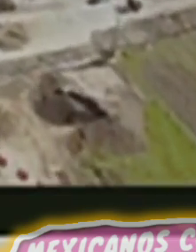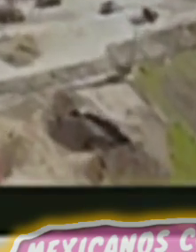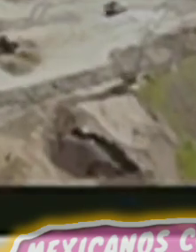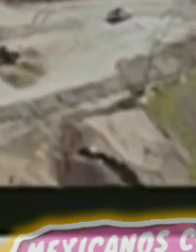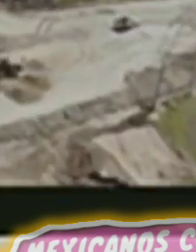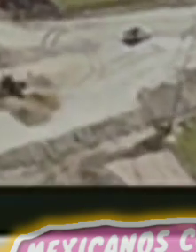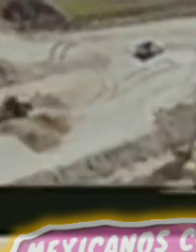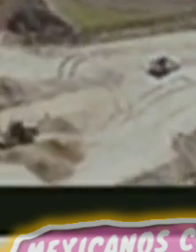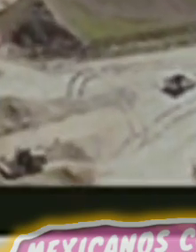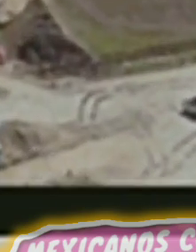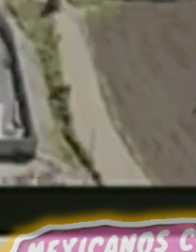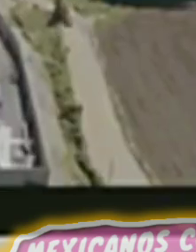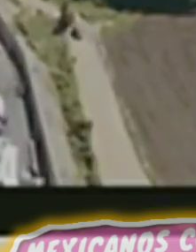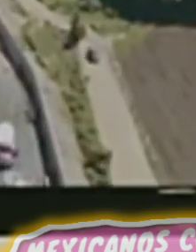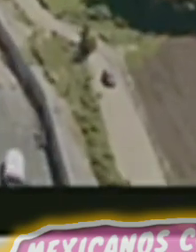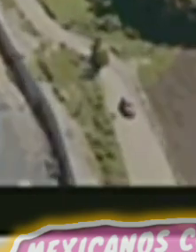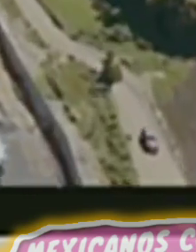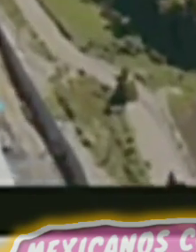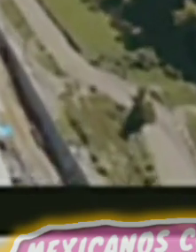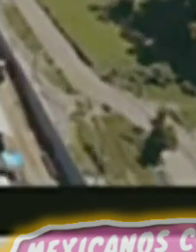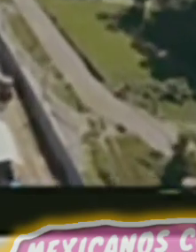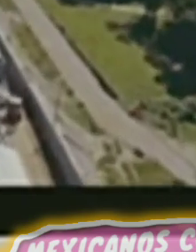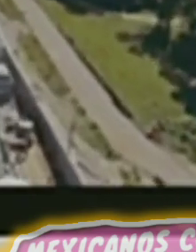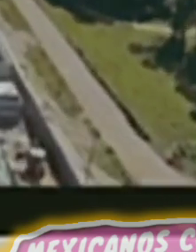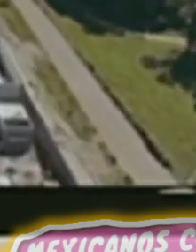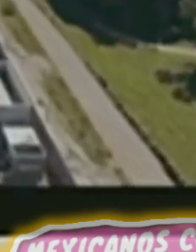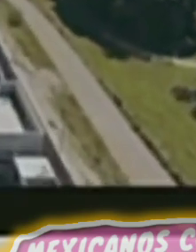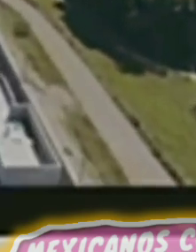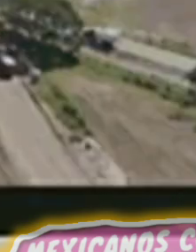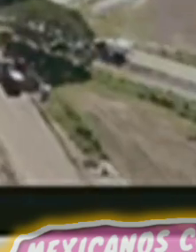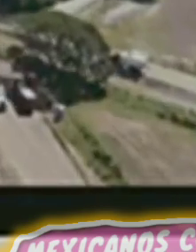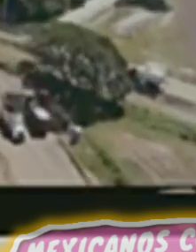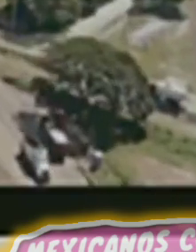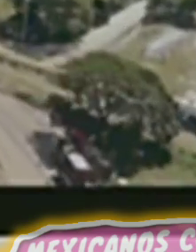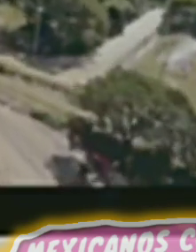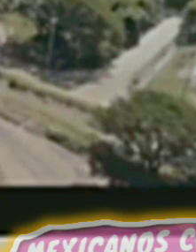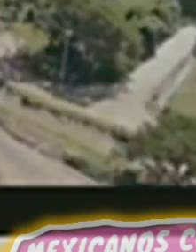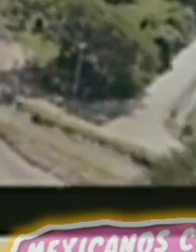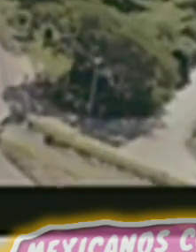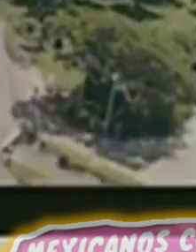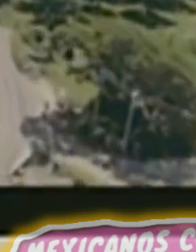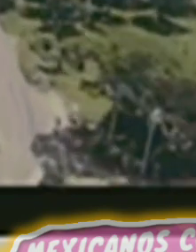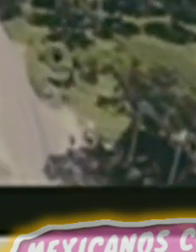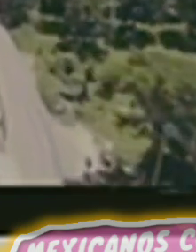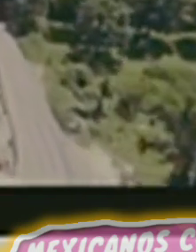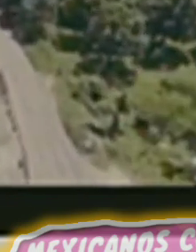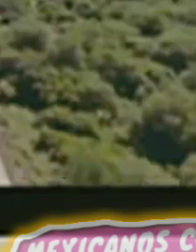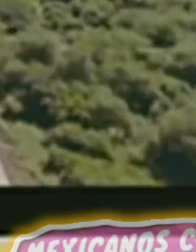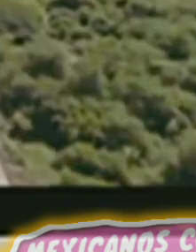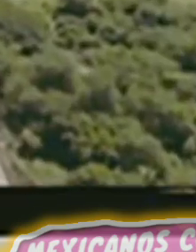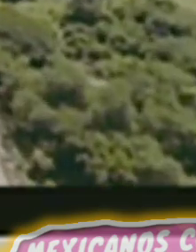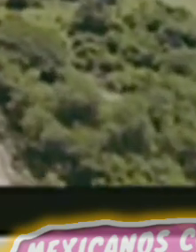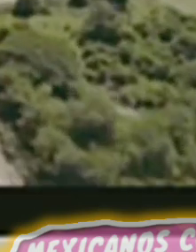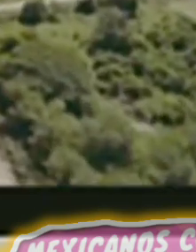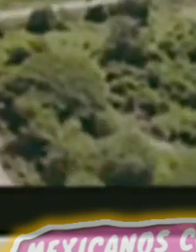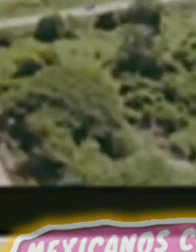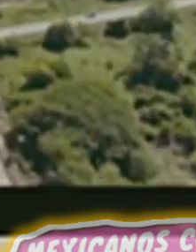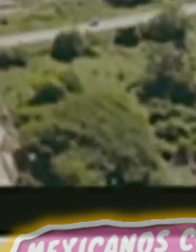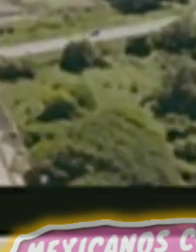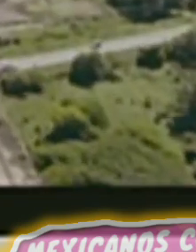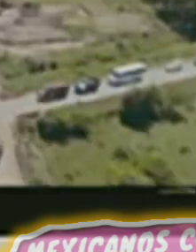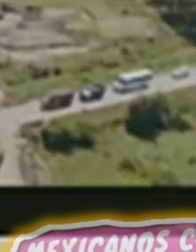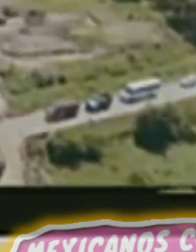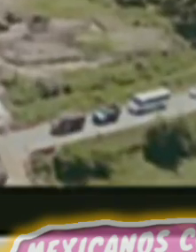la conclusión es abril de 2025. Aquí las lluvias nos afectaron y de ahí que no